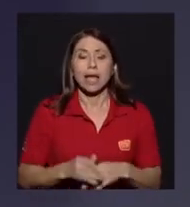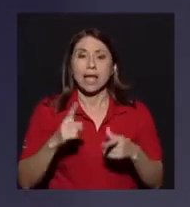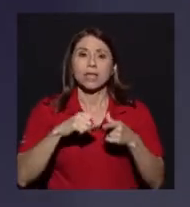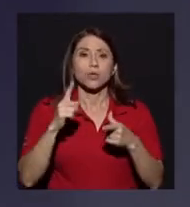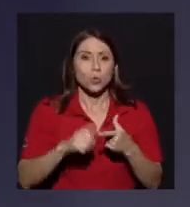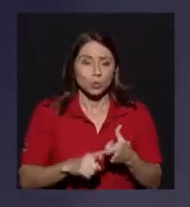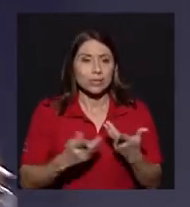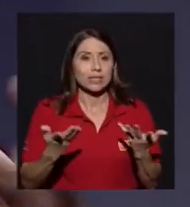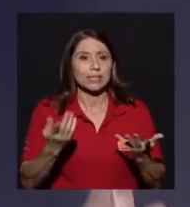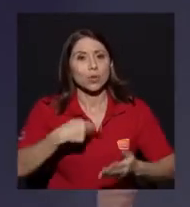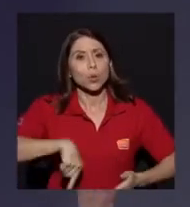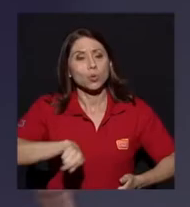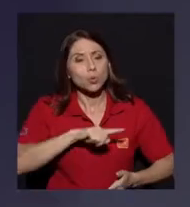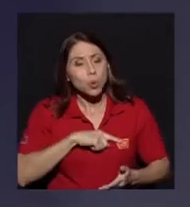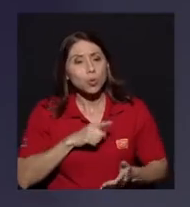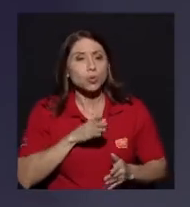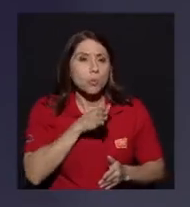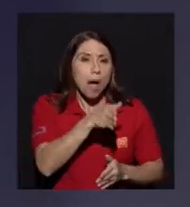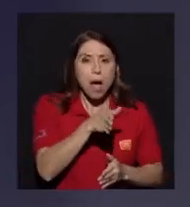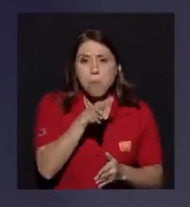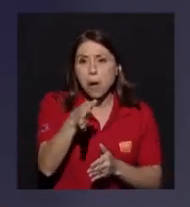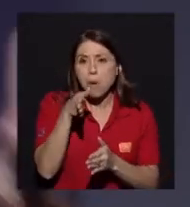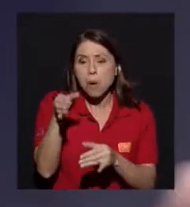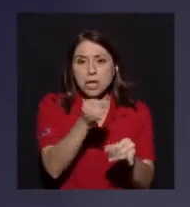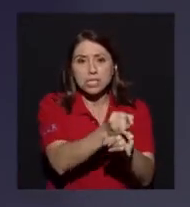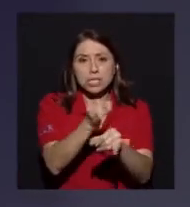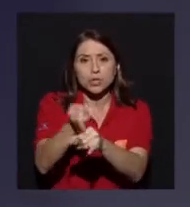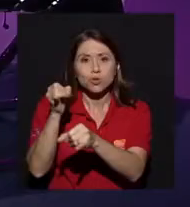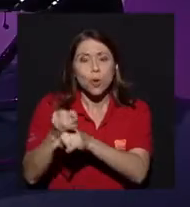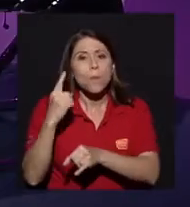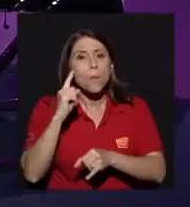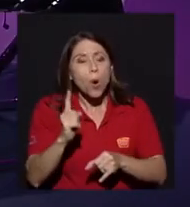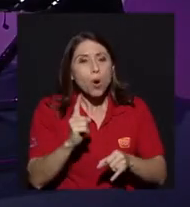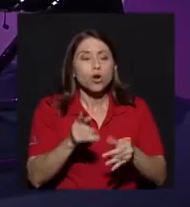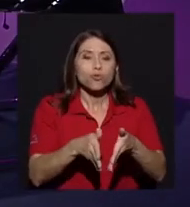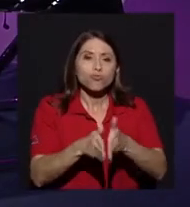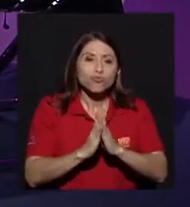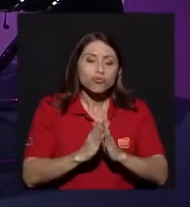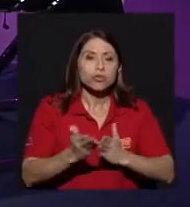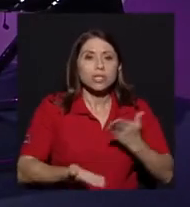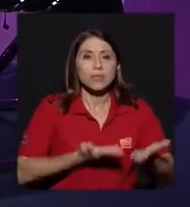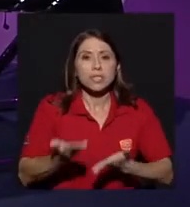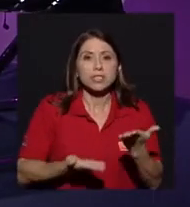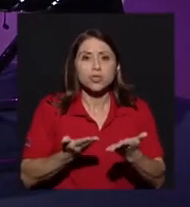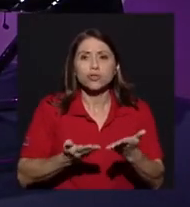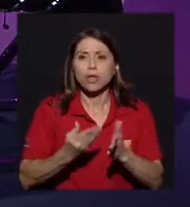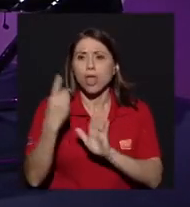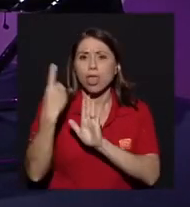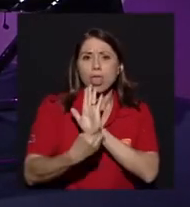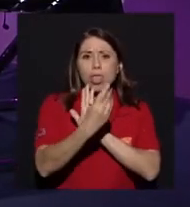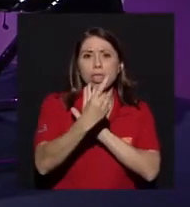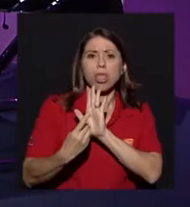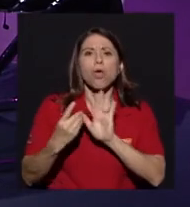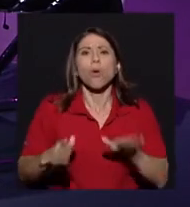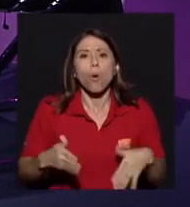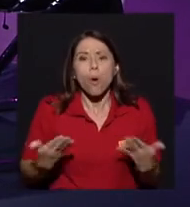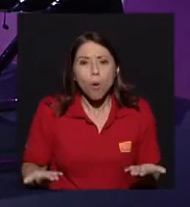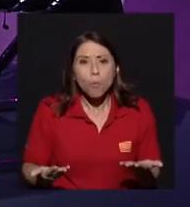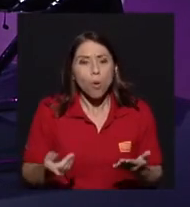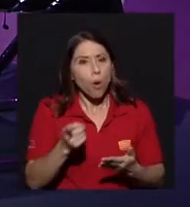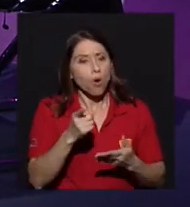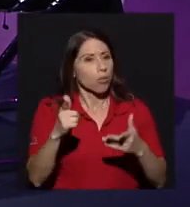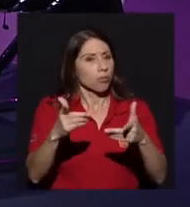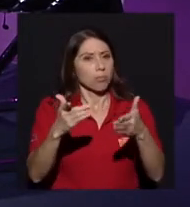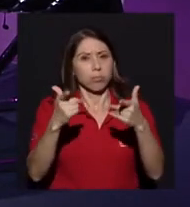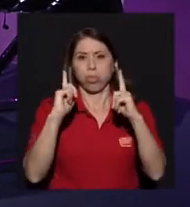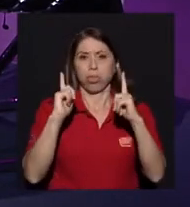servicios verdad a diferentes entidades y en recibimos discriminación discriminación como no se nos atiende no se nos brindan los